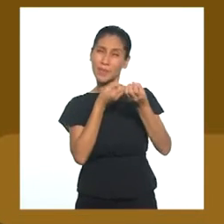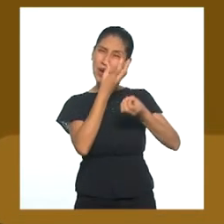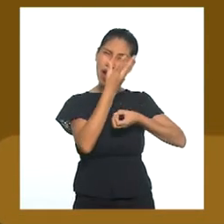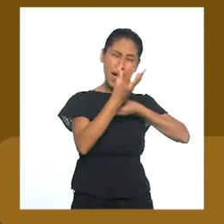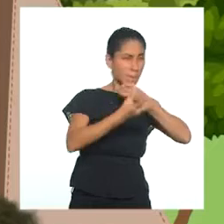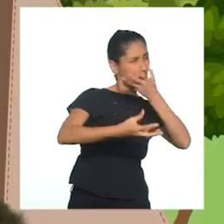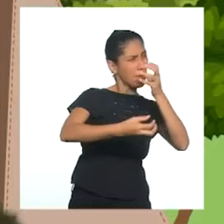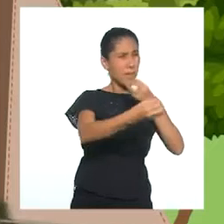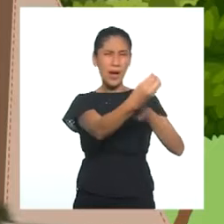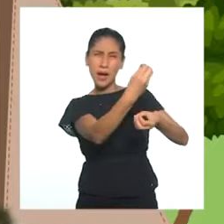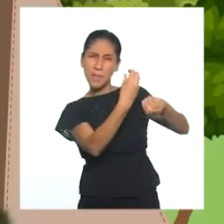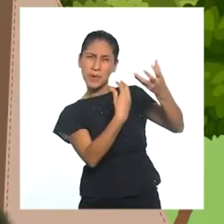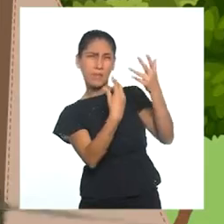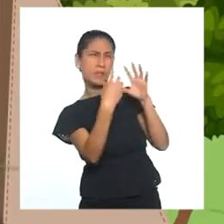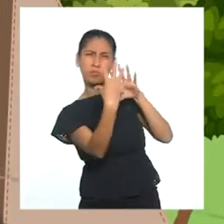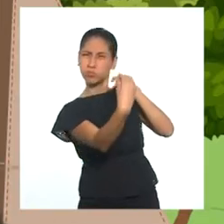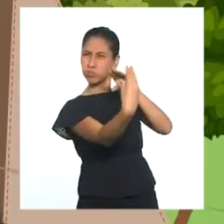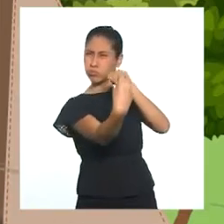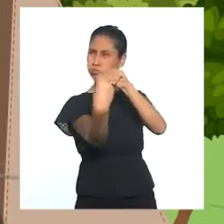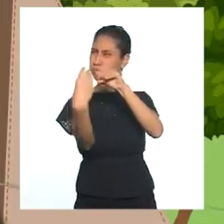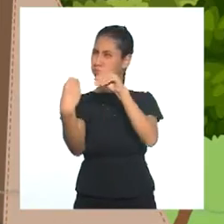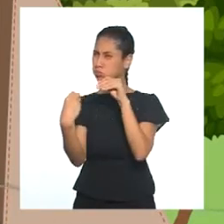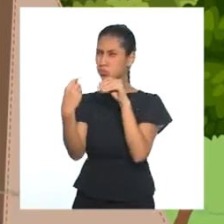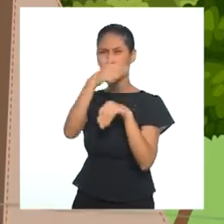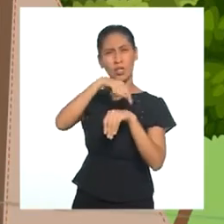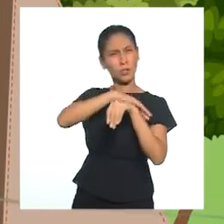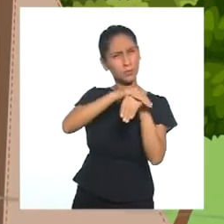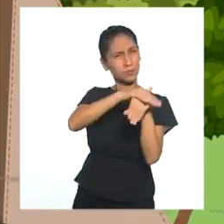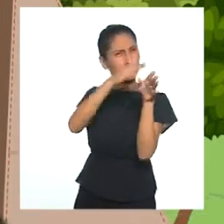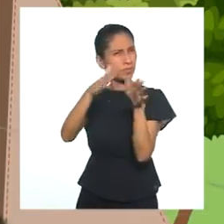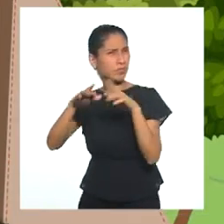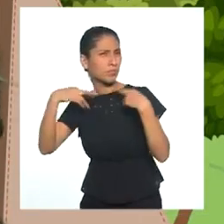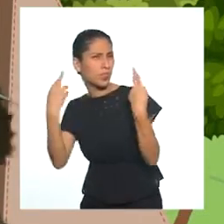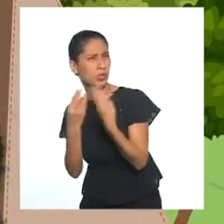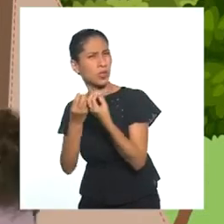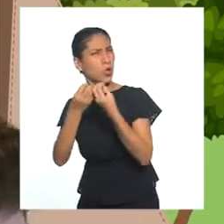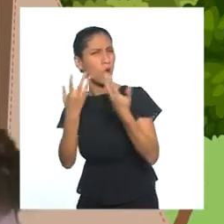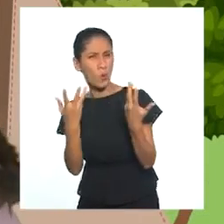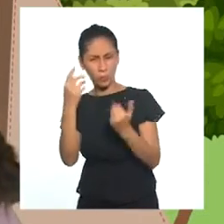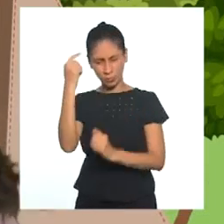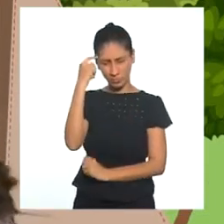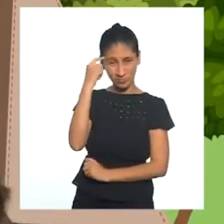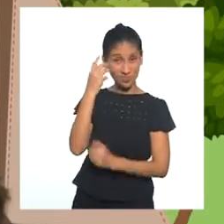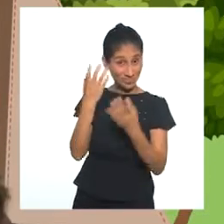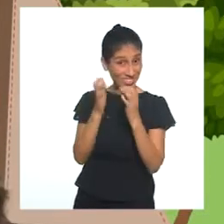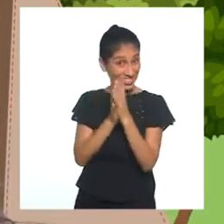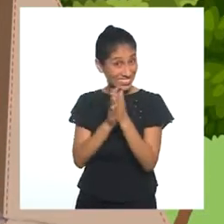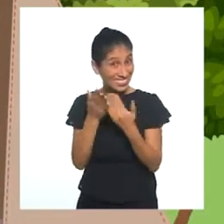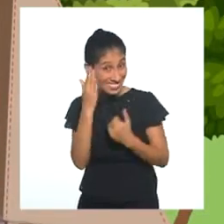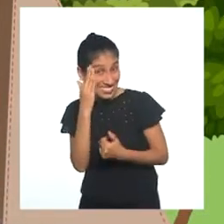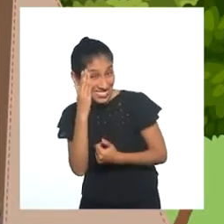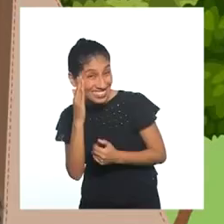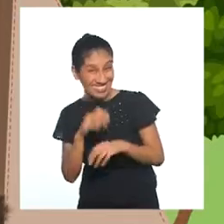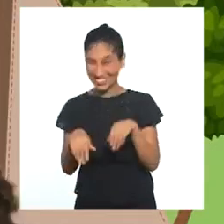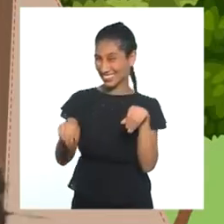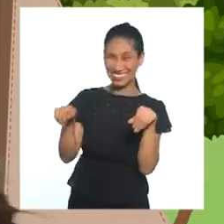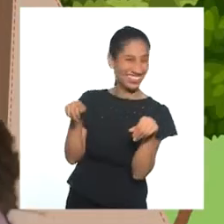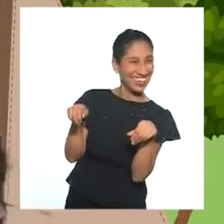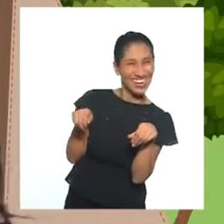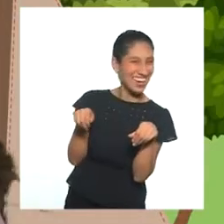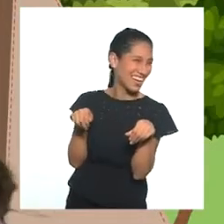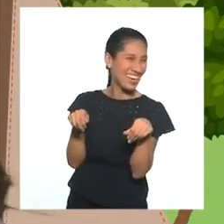familia para saber cómo podría reunirlos, ¿eh? ¿Quieren saberlo? ¡Sí!